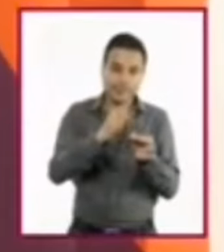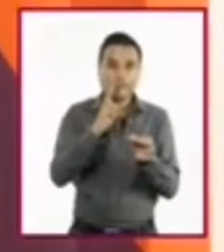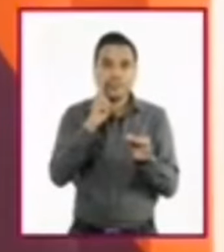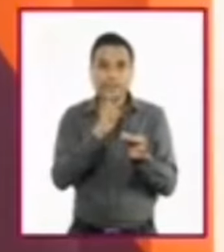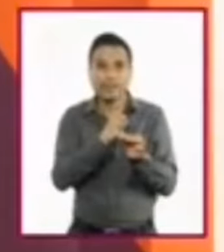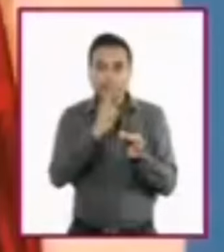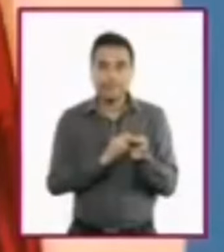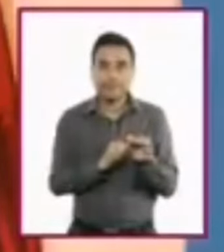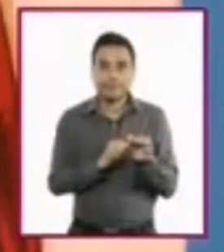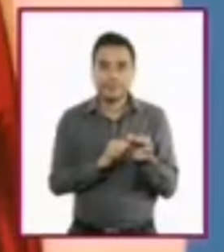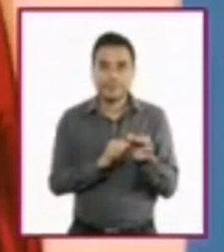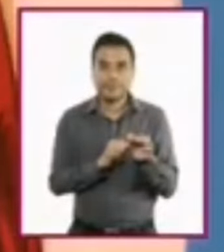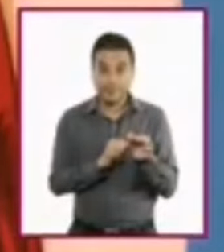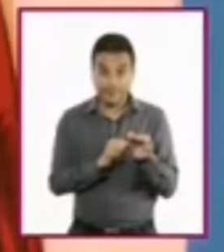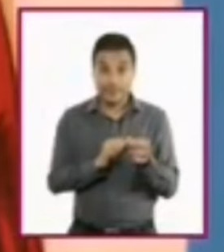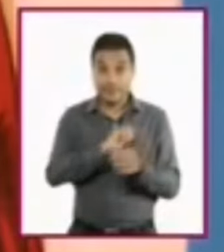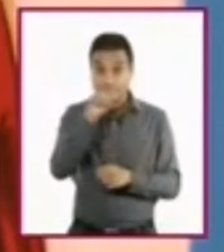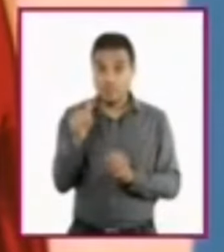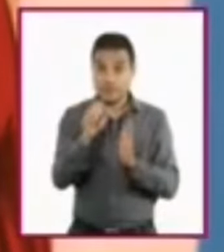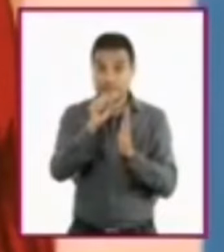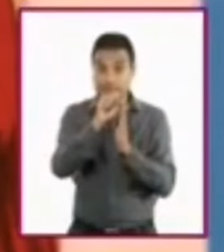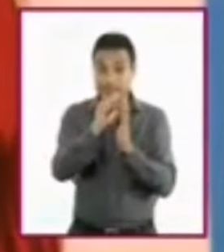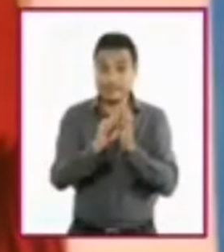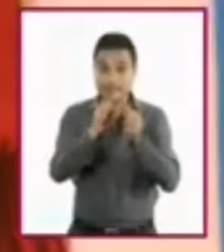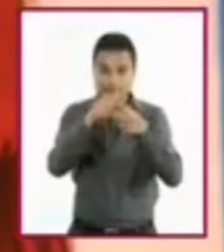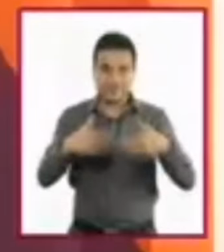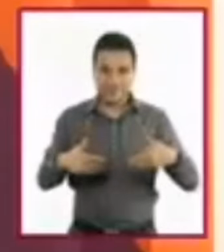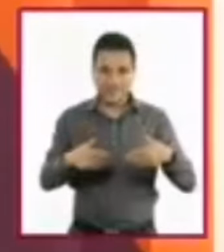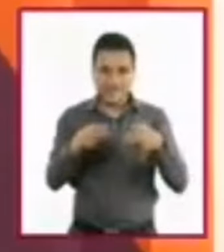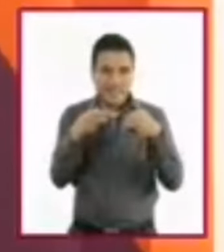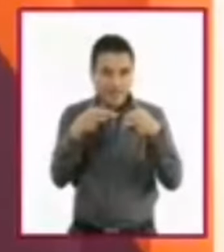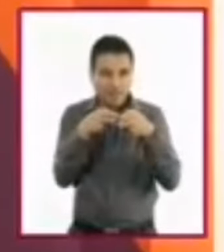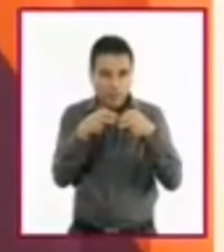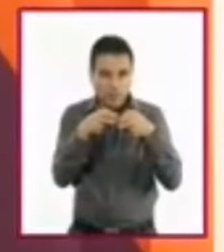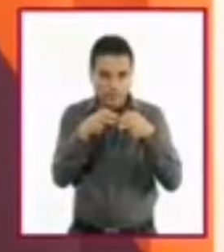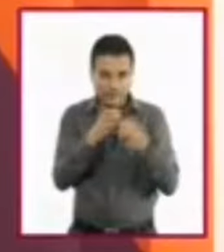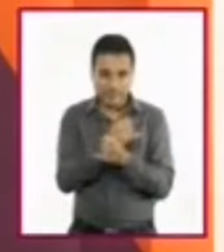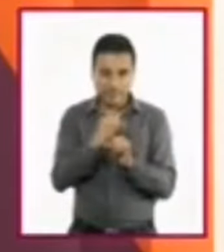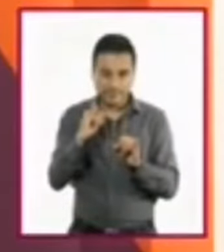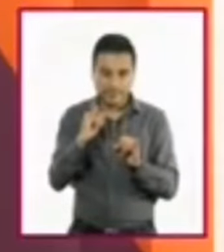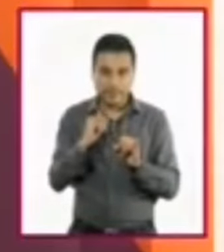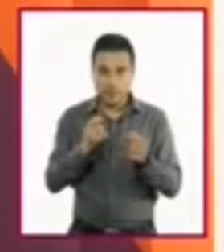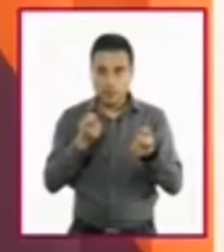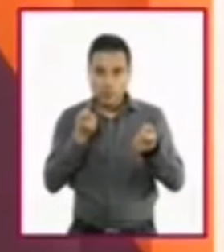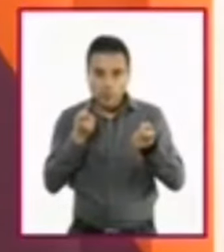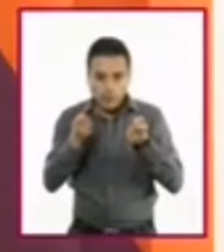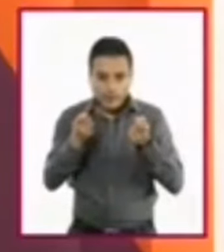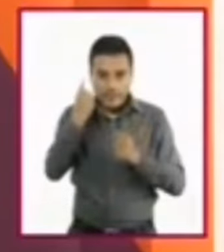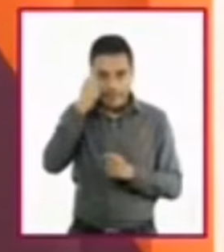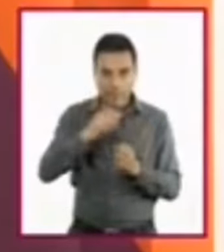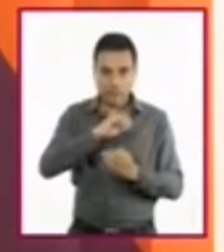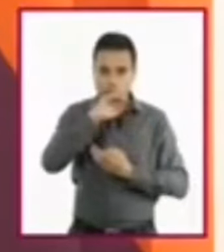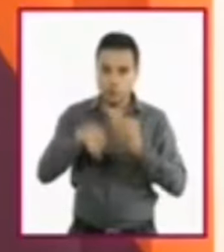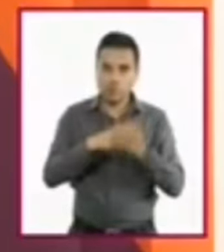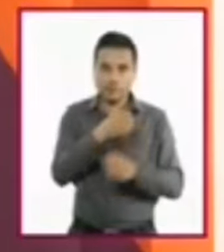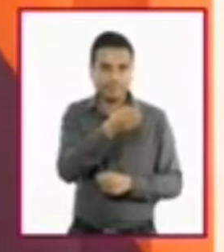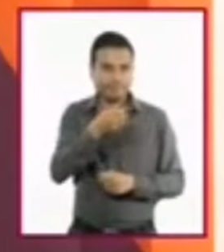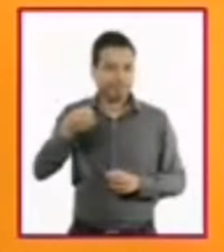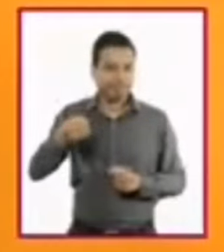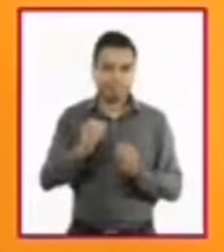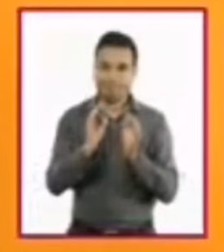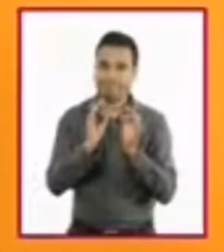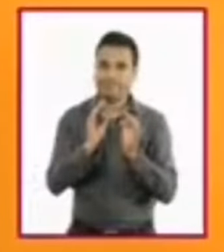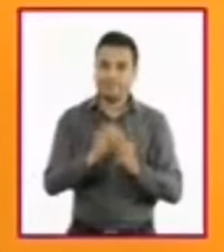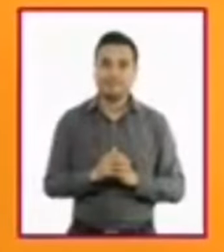Y, finalmente, el sistema nervioso autónomo coordina dichos sistemas para que todo funcione